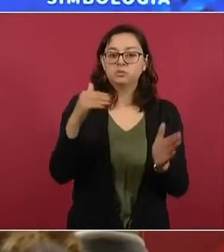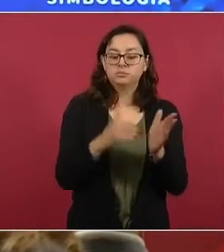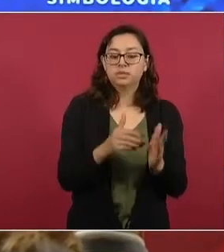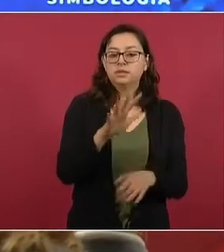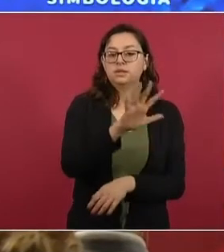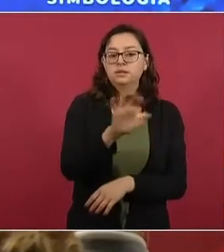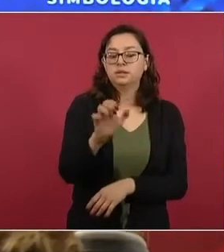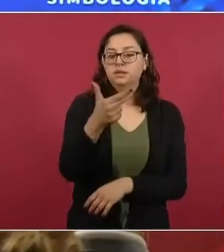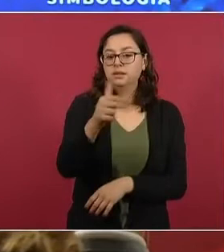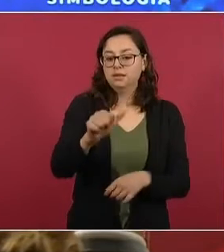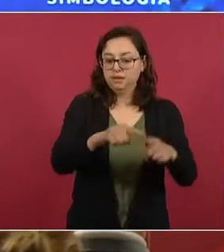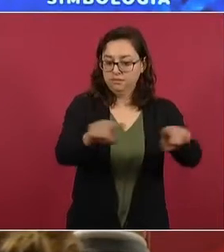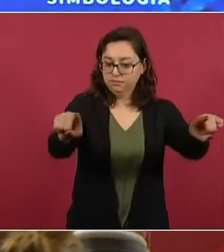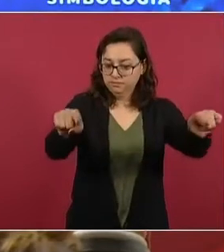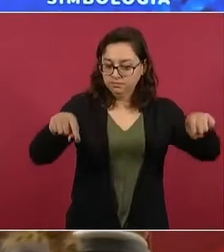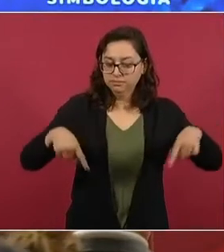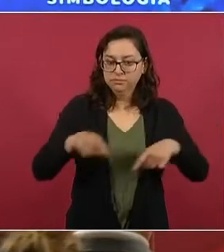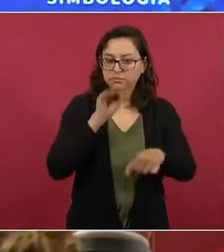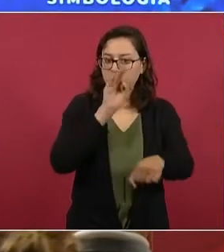hectáreas